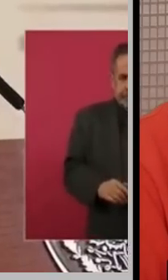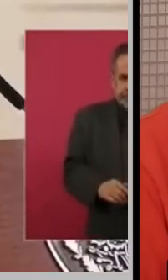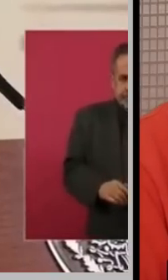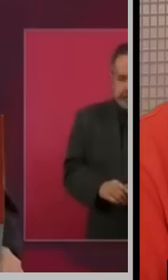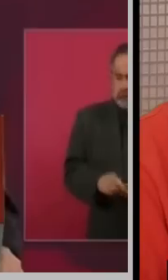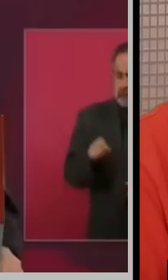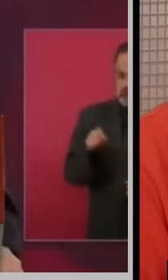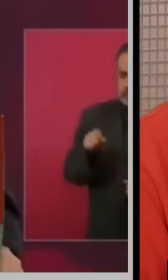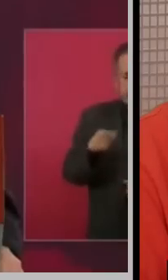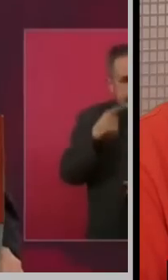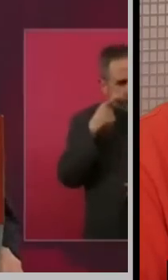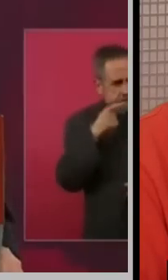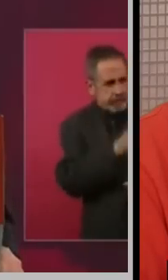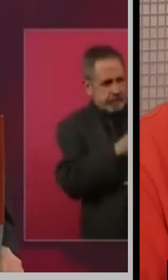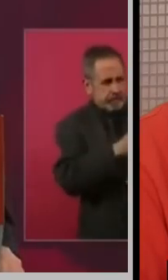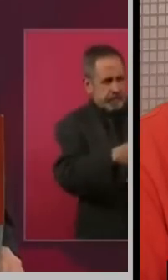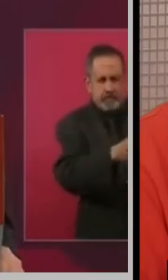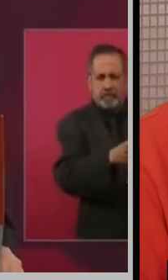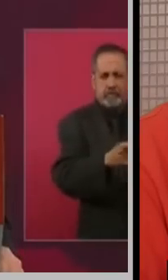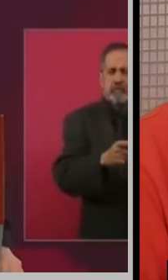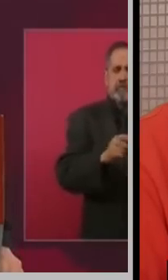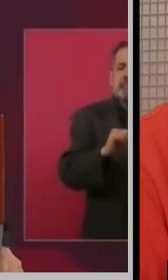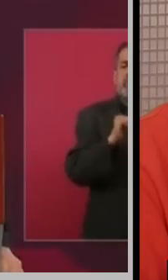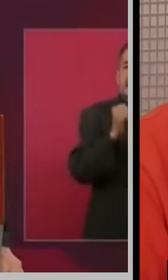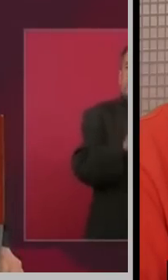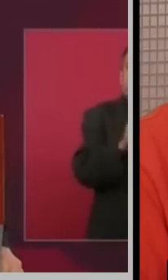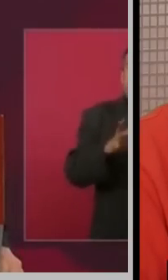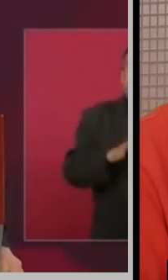cómo operan estas fundaciones